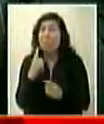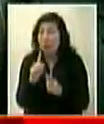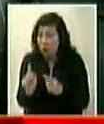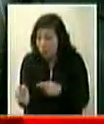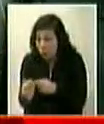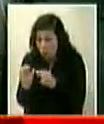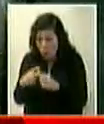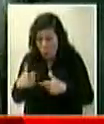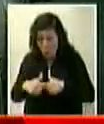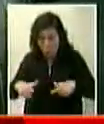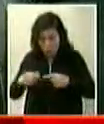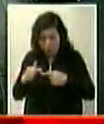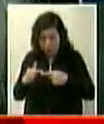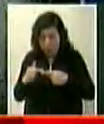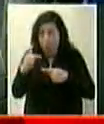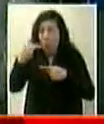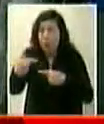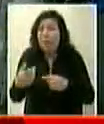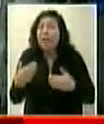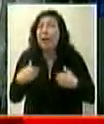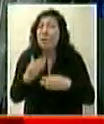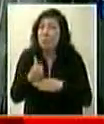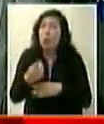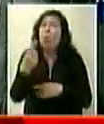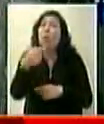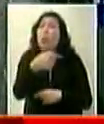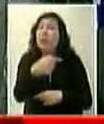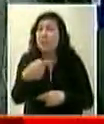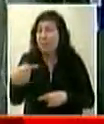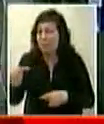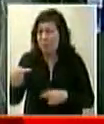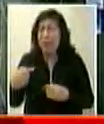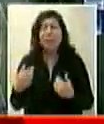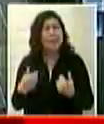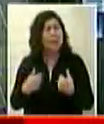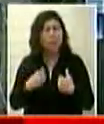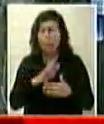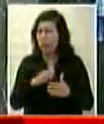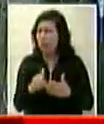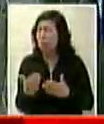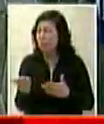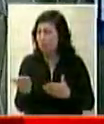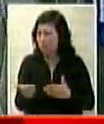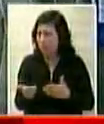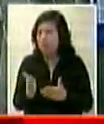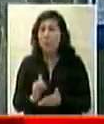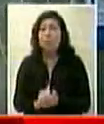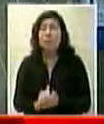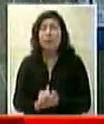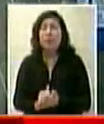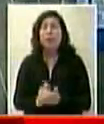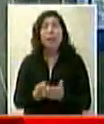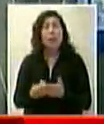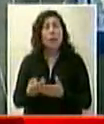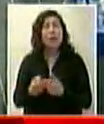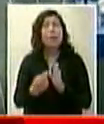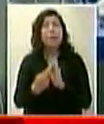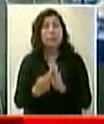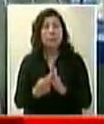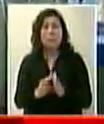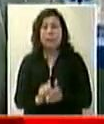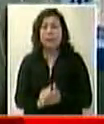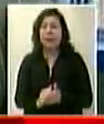un lugar a otro se requiere casi una semana. Entonces, tenemos todo un reclamo de nuestra población de mejorar los sistemas de